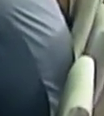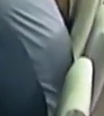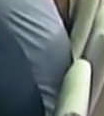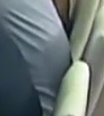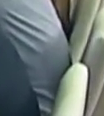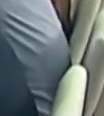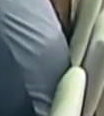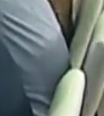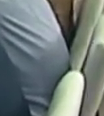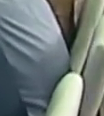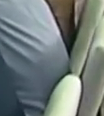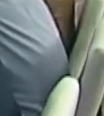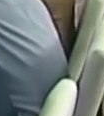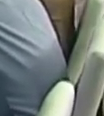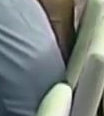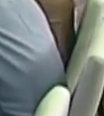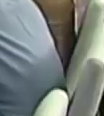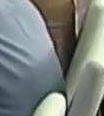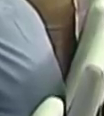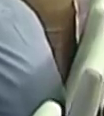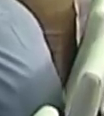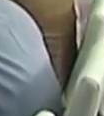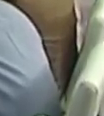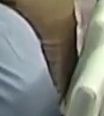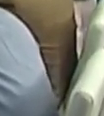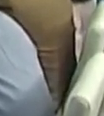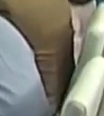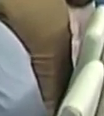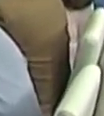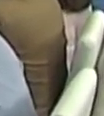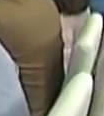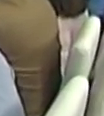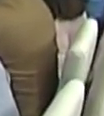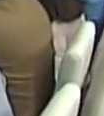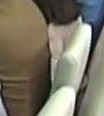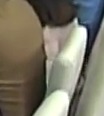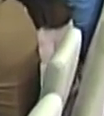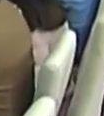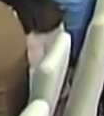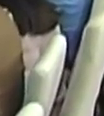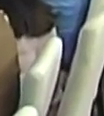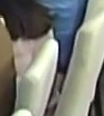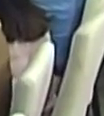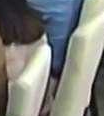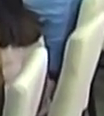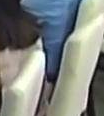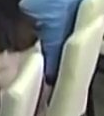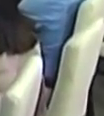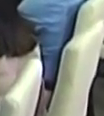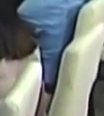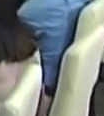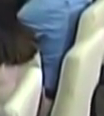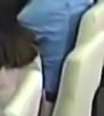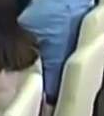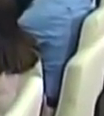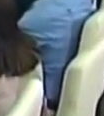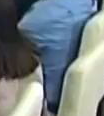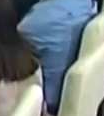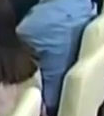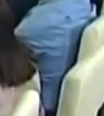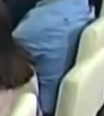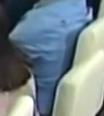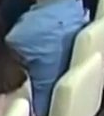con el valle se fue juntando caricuao con el óptimo no te das cuenta tiene 6 millones de habitantes en un espacio gigante aquí